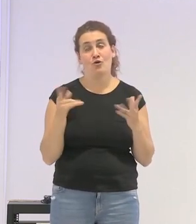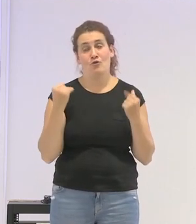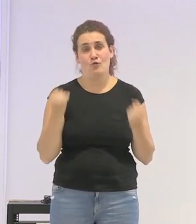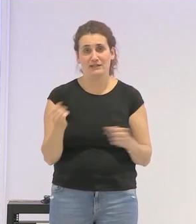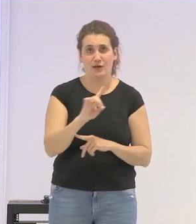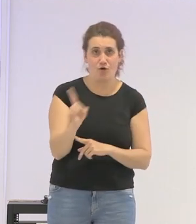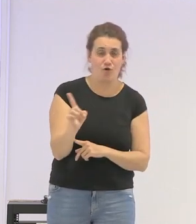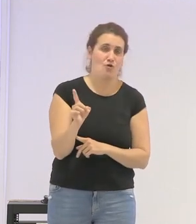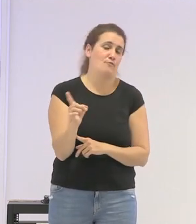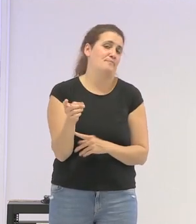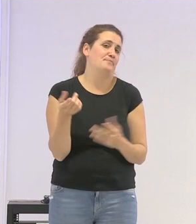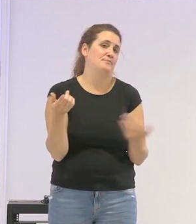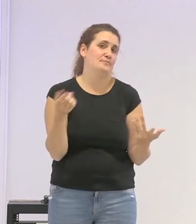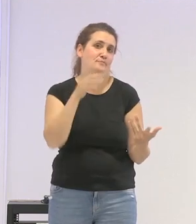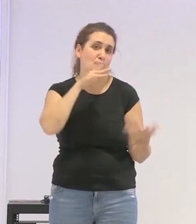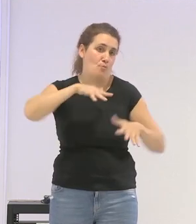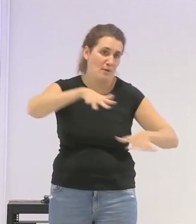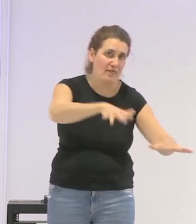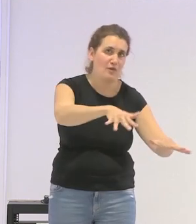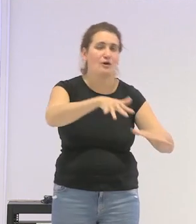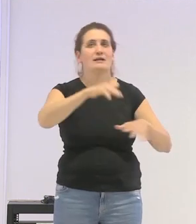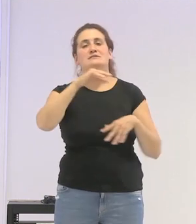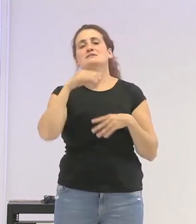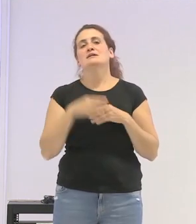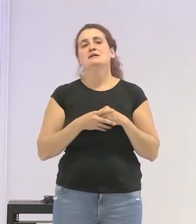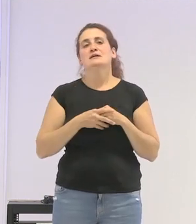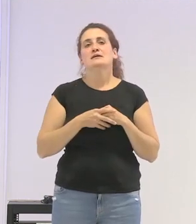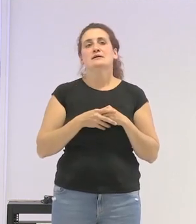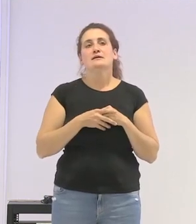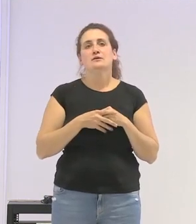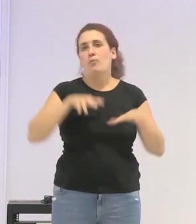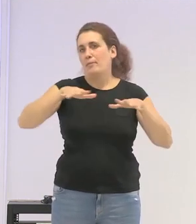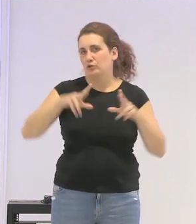¿no?, de las movilizaciones o de los movimientos sociales, pero creo que